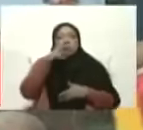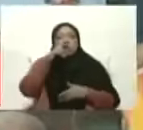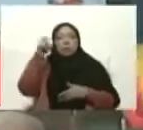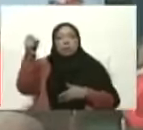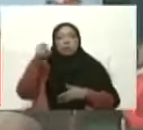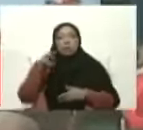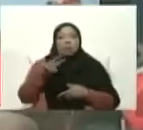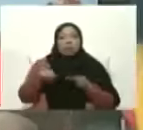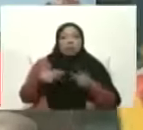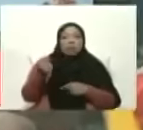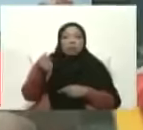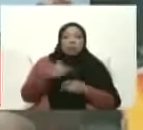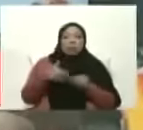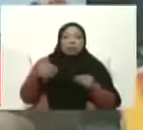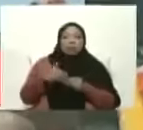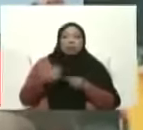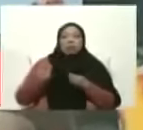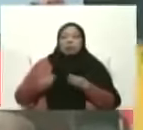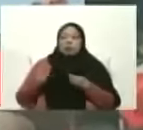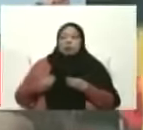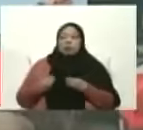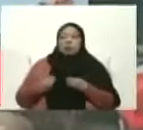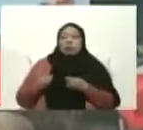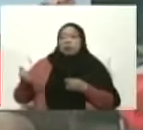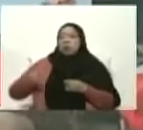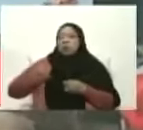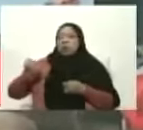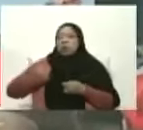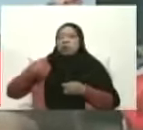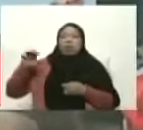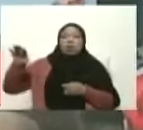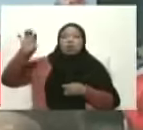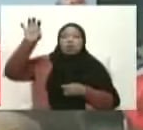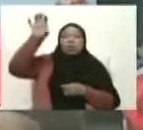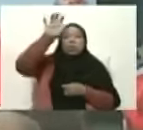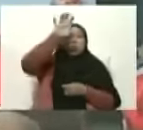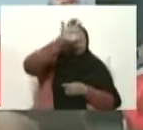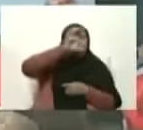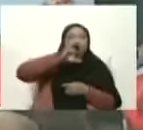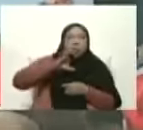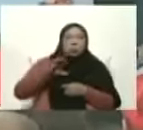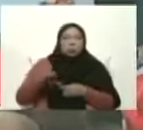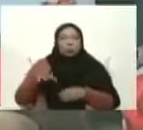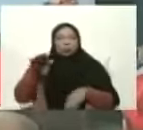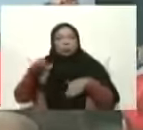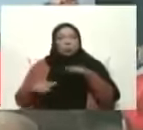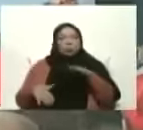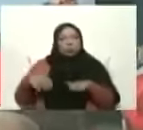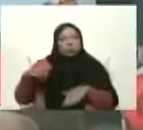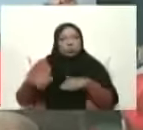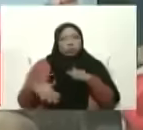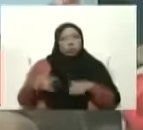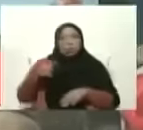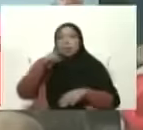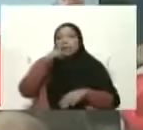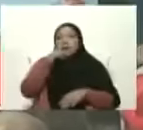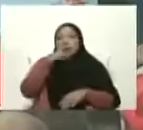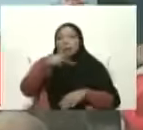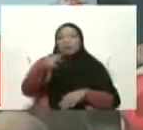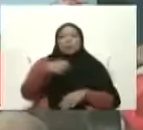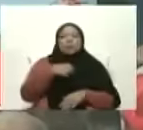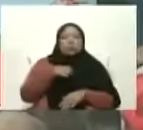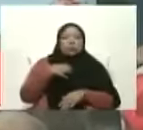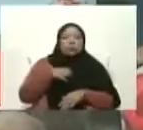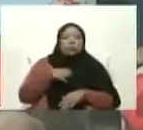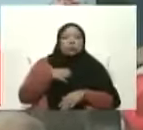la plata y la vida en cualquier paraíso que tú escojas y cualquier playa. Y Maduro, me